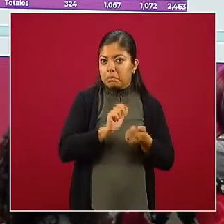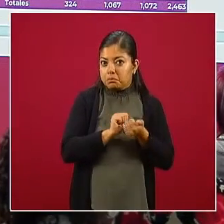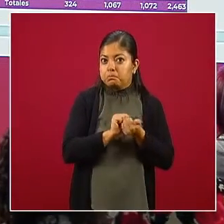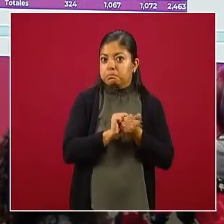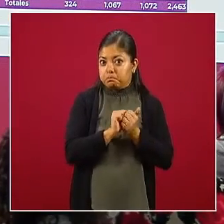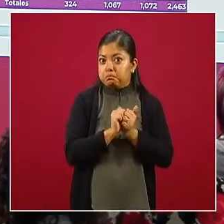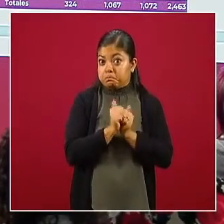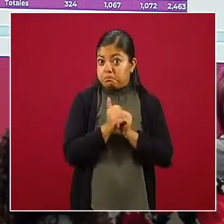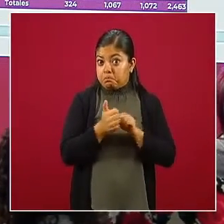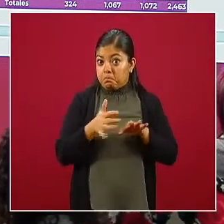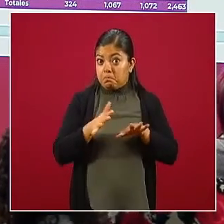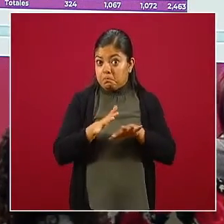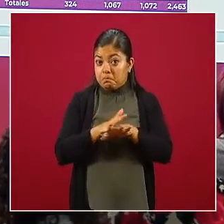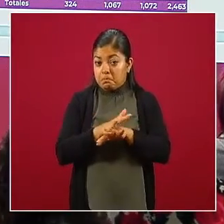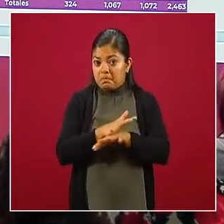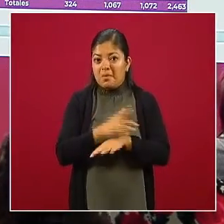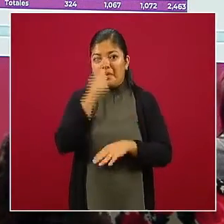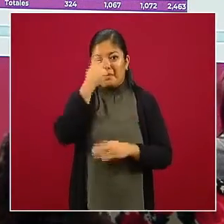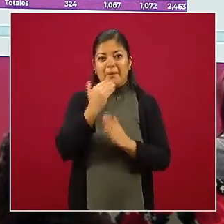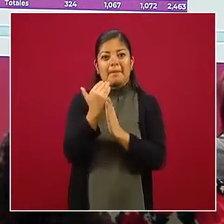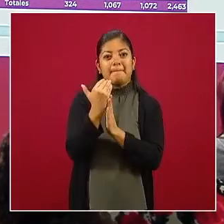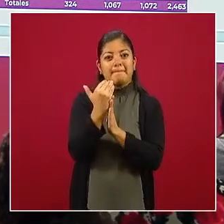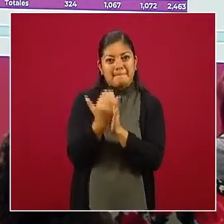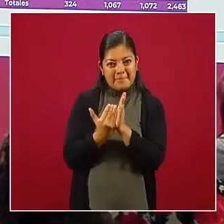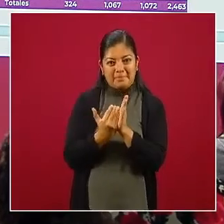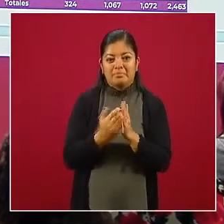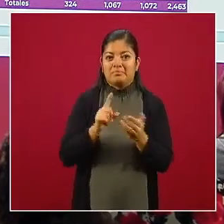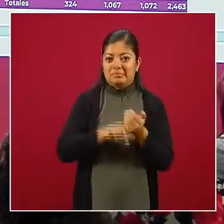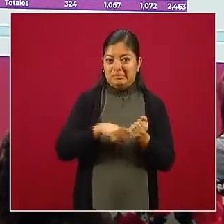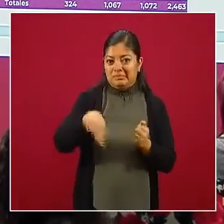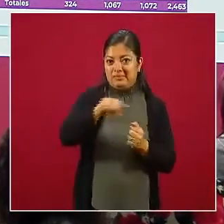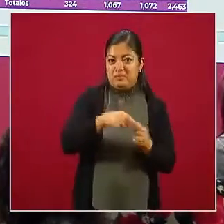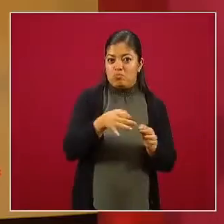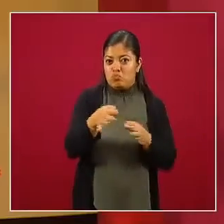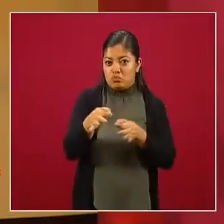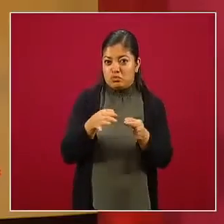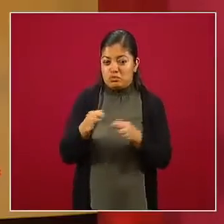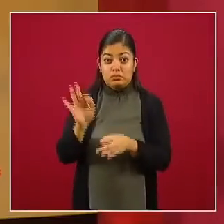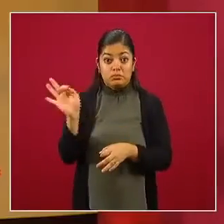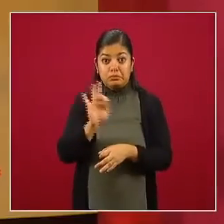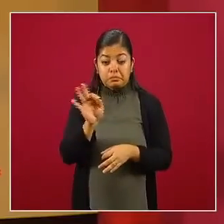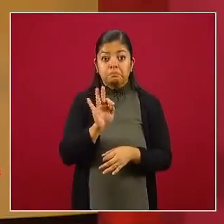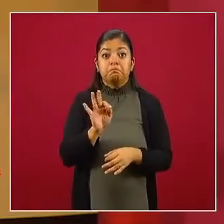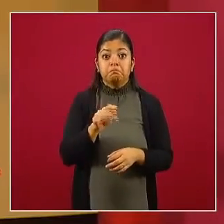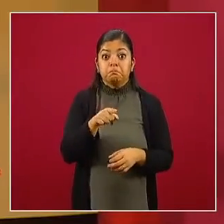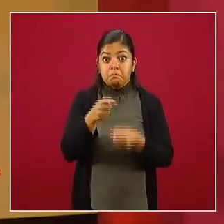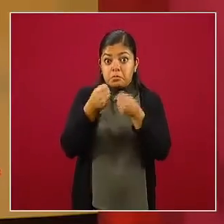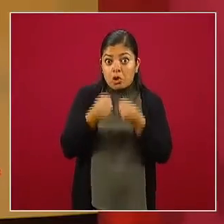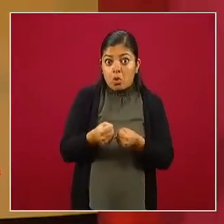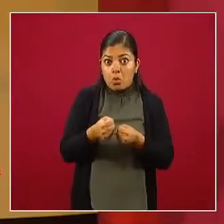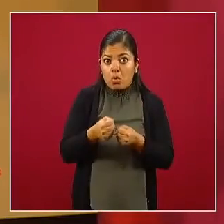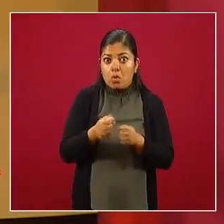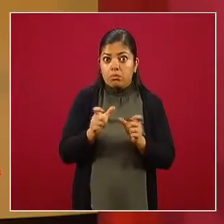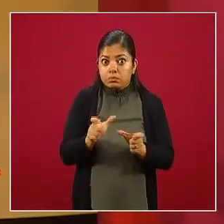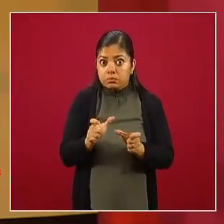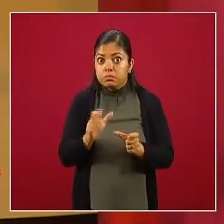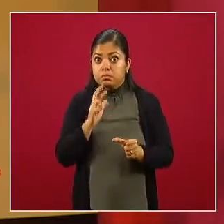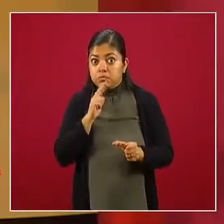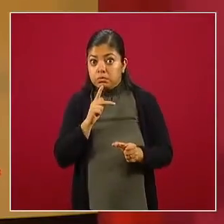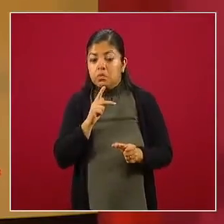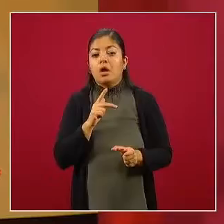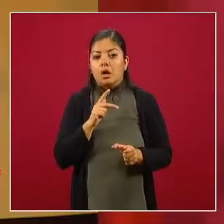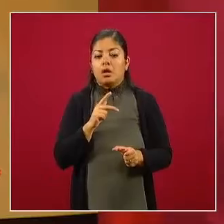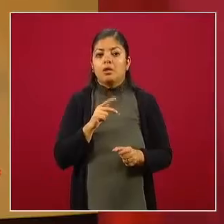en la modalidad de mitigación en estos municipios. Si vemos que es una intervención segura, tenemos también